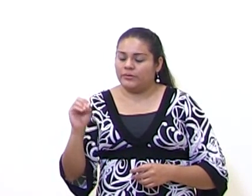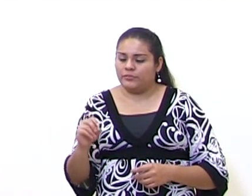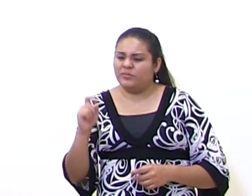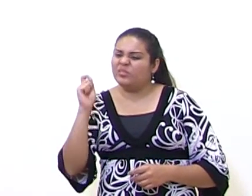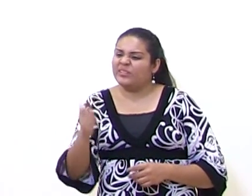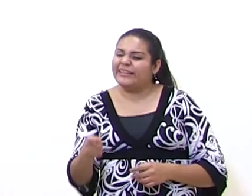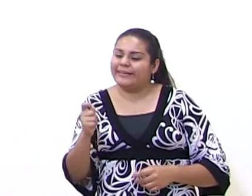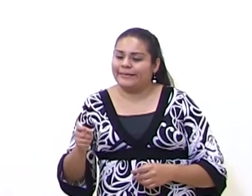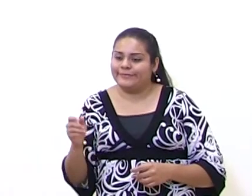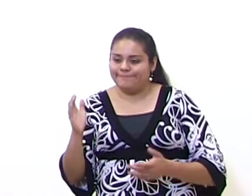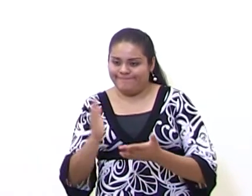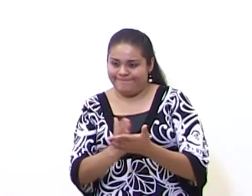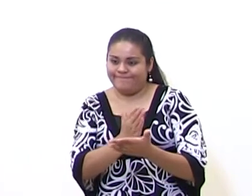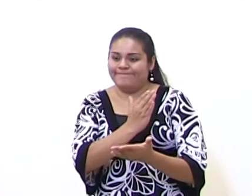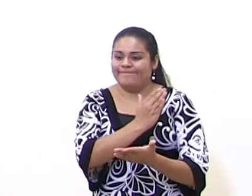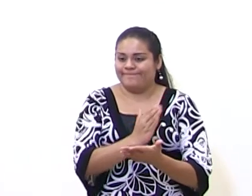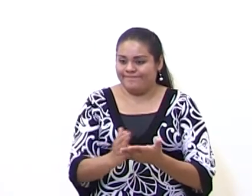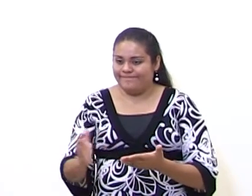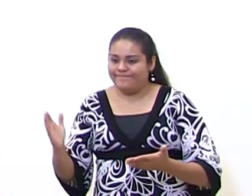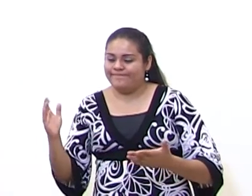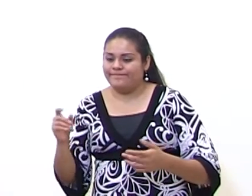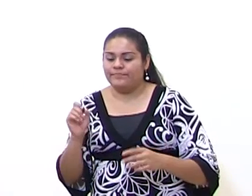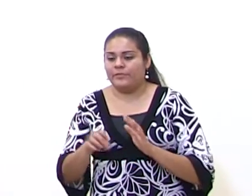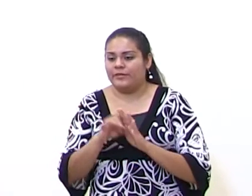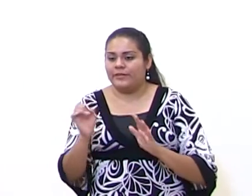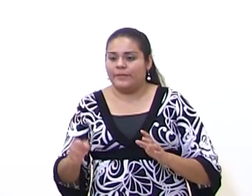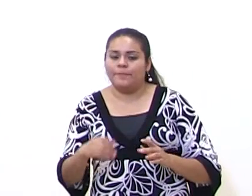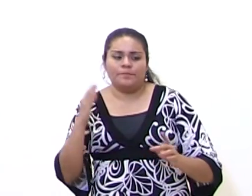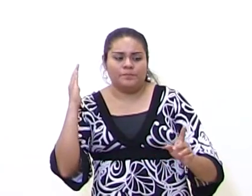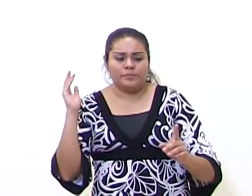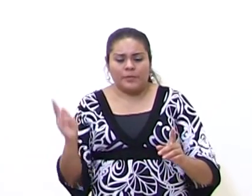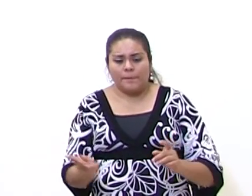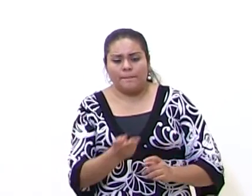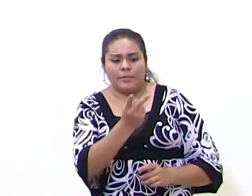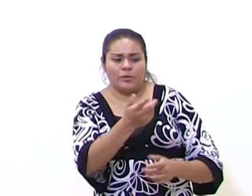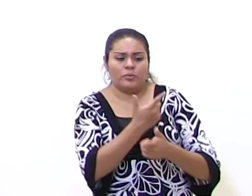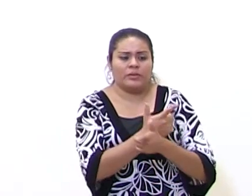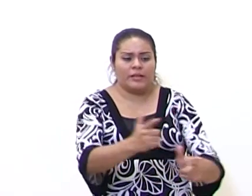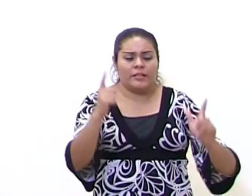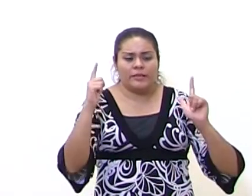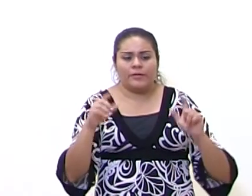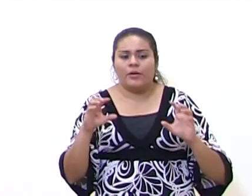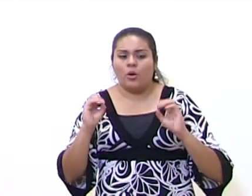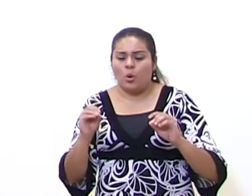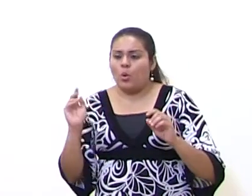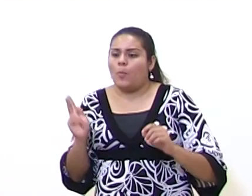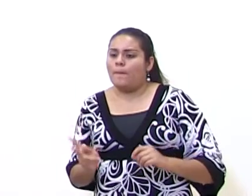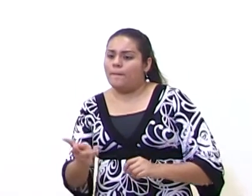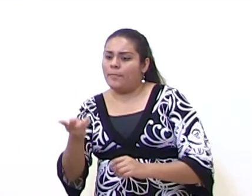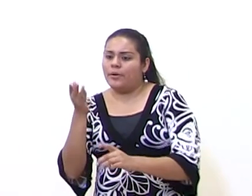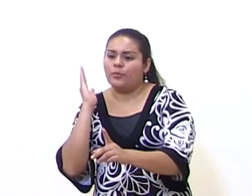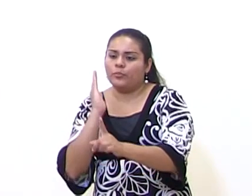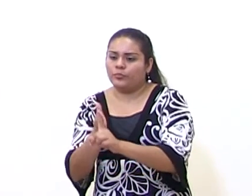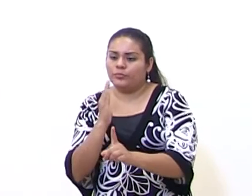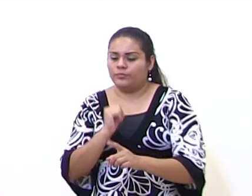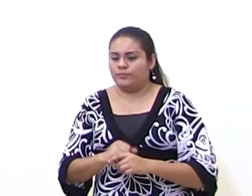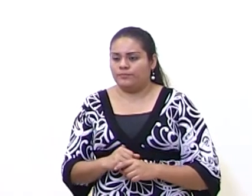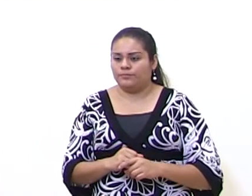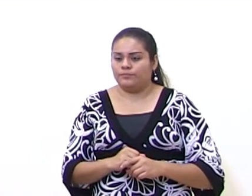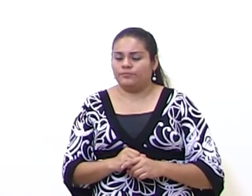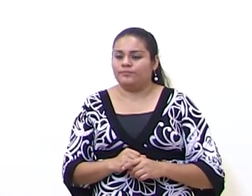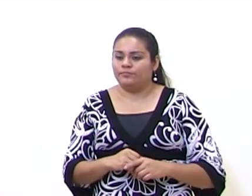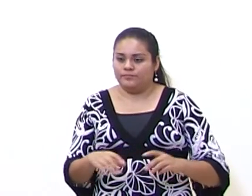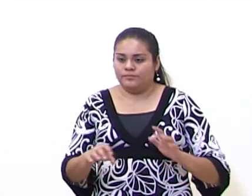la información de manera que lo presentemos en gráficos, lo presentemos en términos de